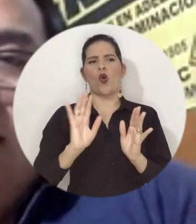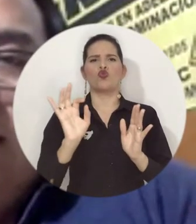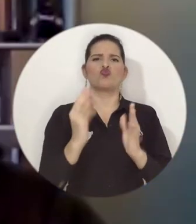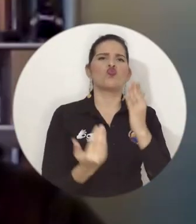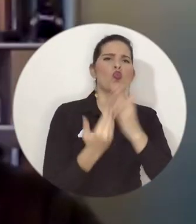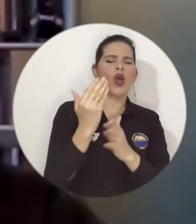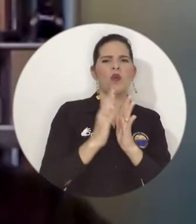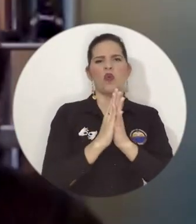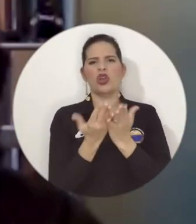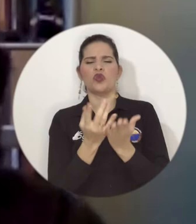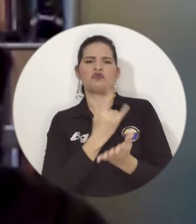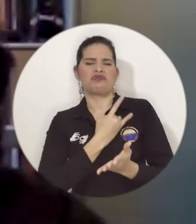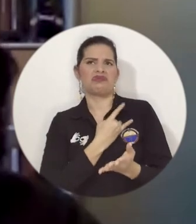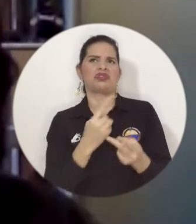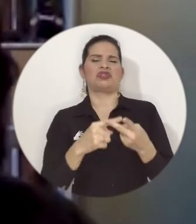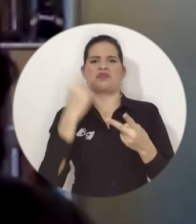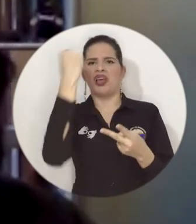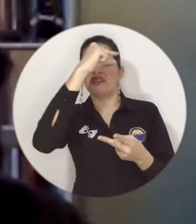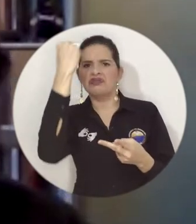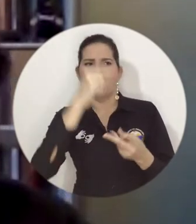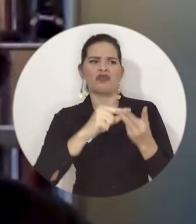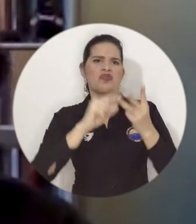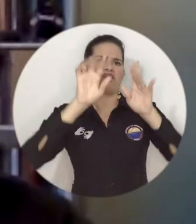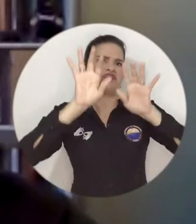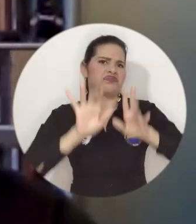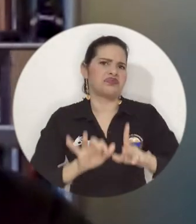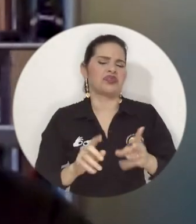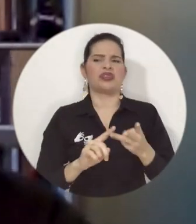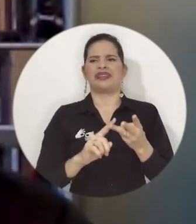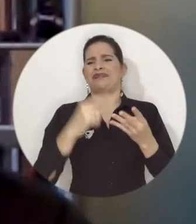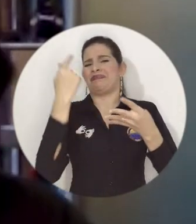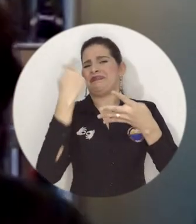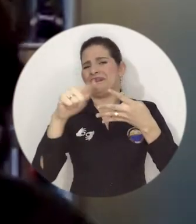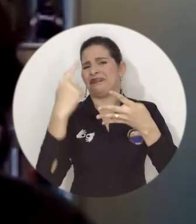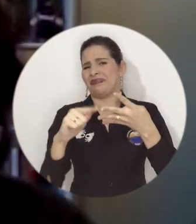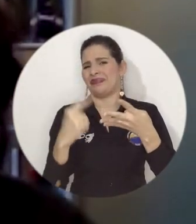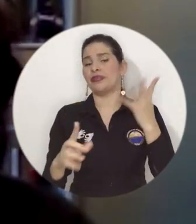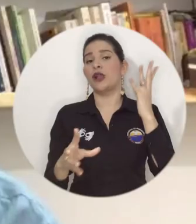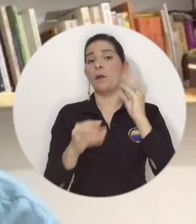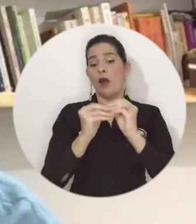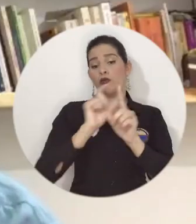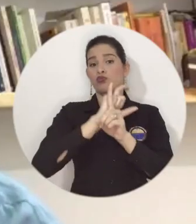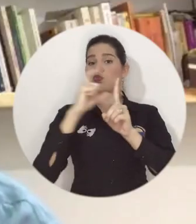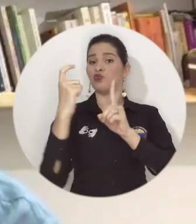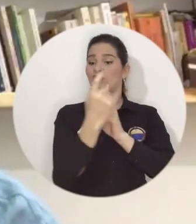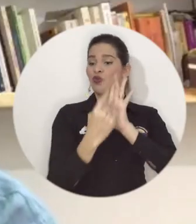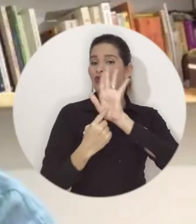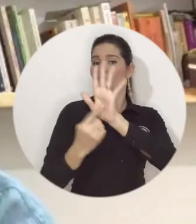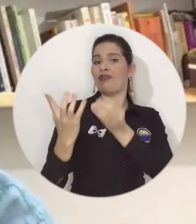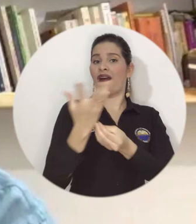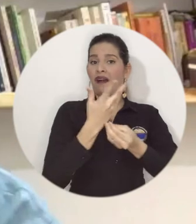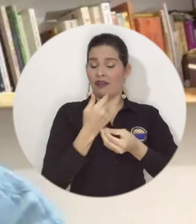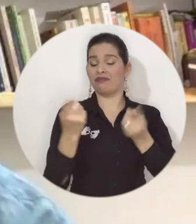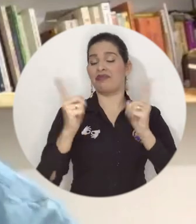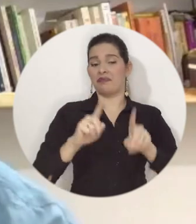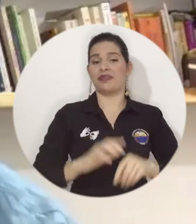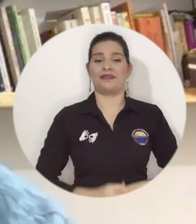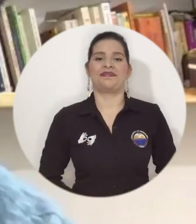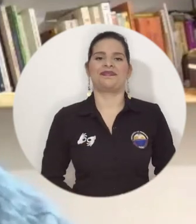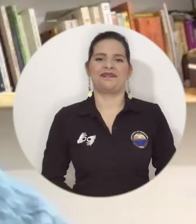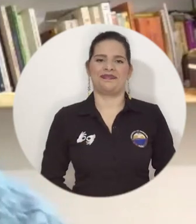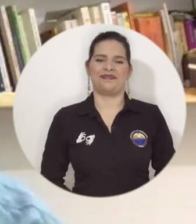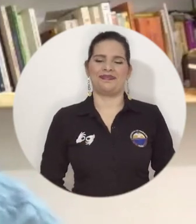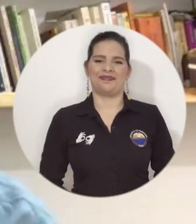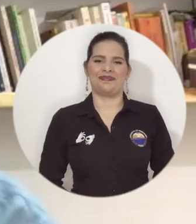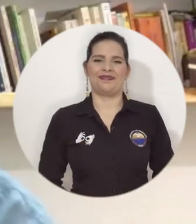la plataforma Zoom fue en la Universidad Javeriana con el lanzamiento del libro Teorizando desde los pequeños lugares, de